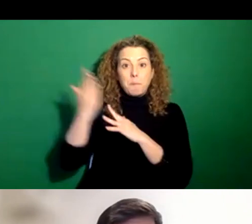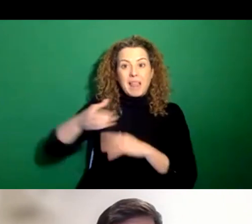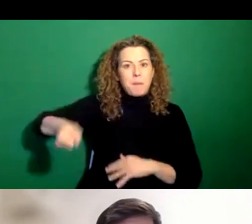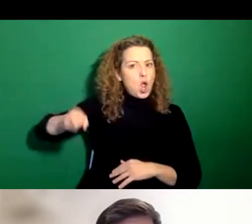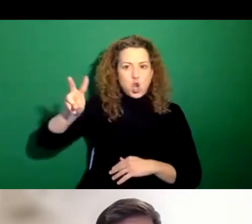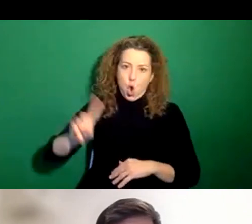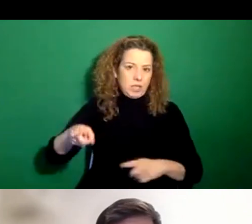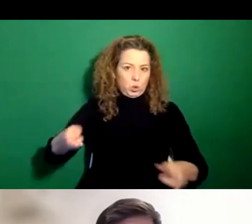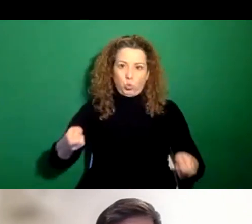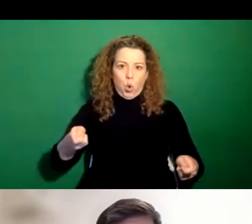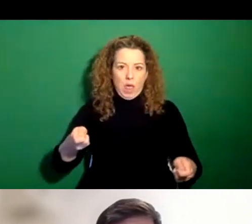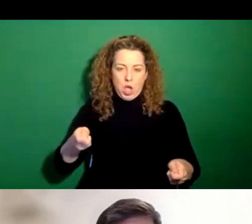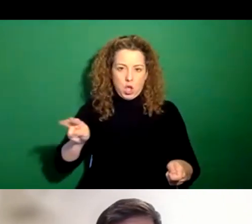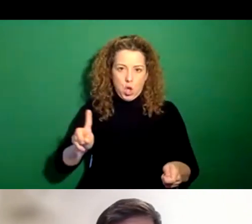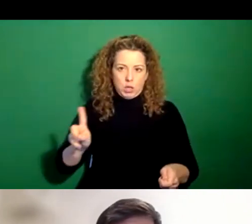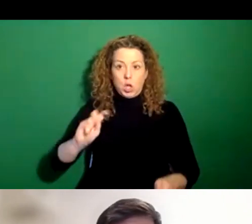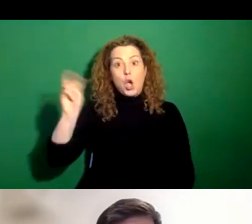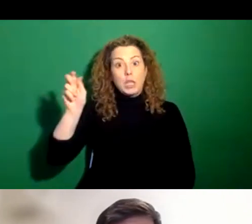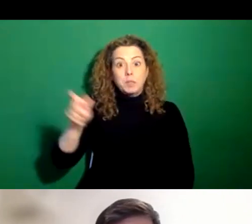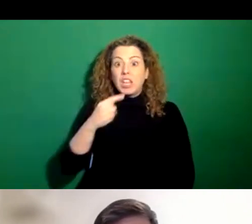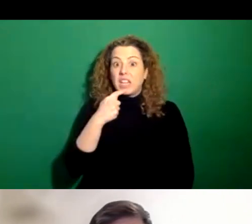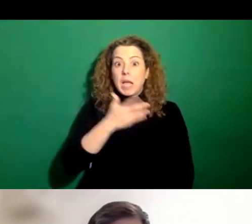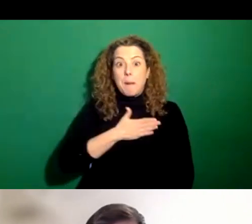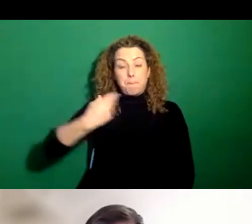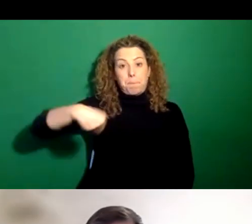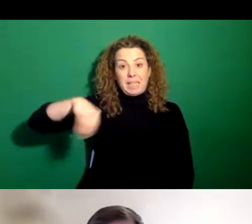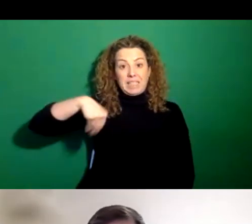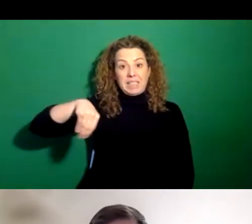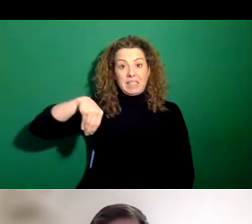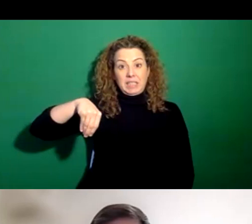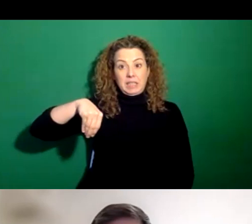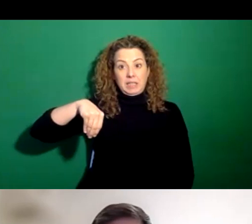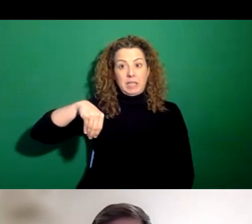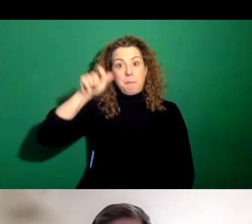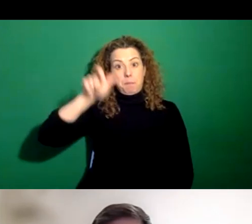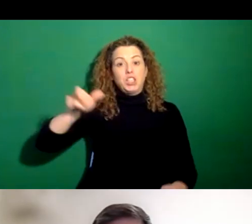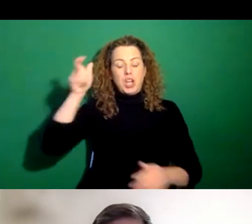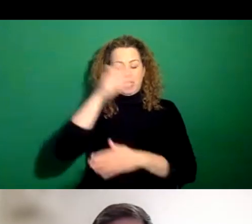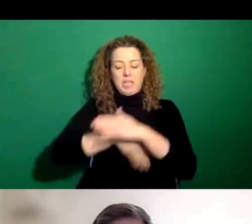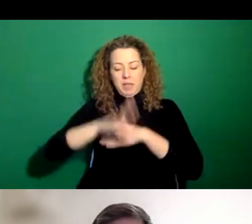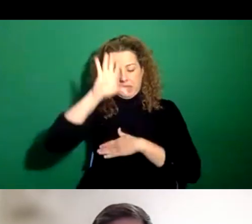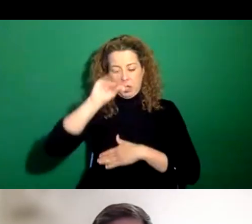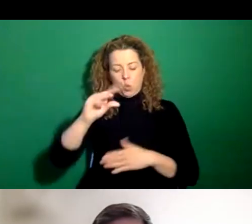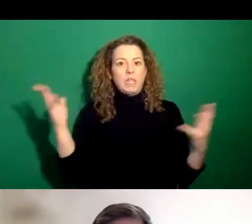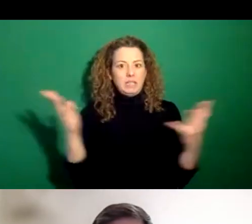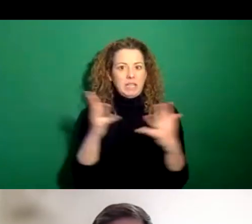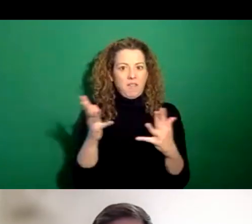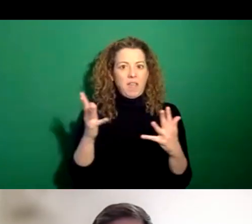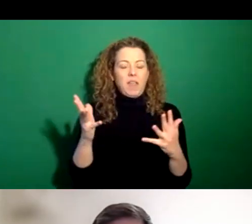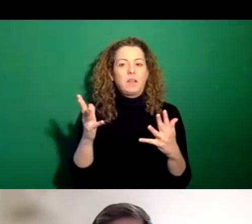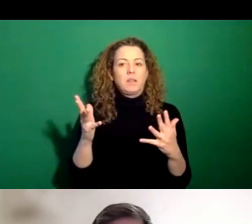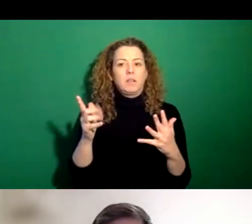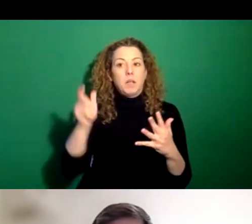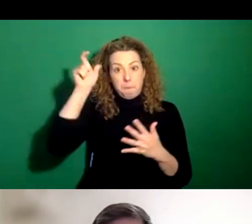como sujeción. Hay otra persona que dice, en nuestra residencia, para personas con discapacidad intelectual severa, una persona usuaria